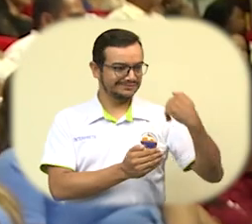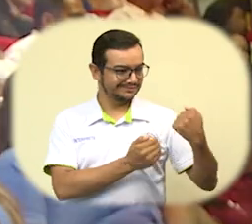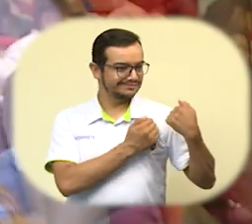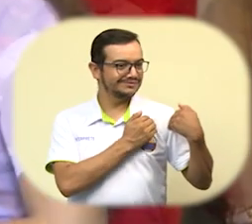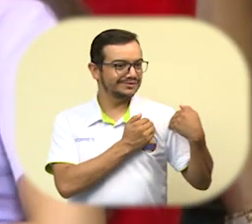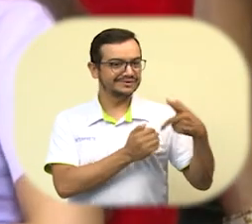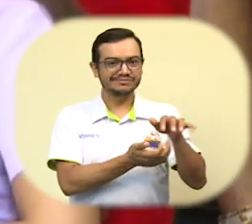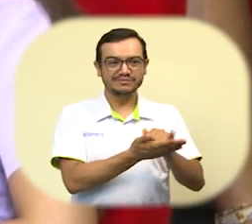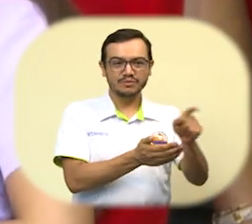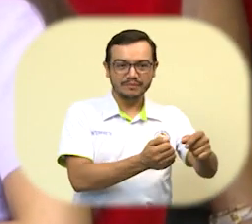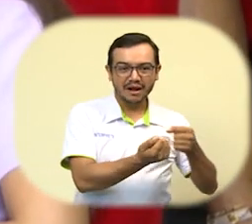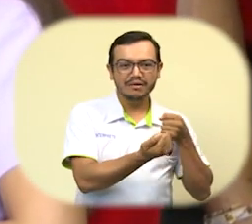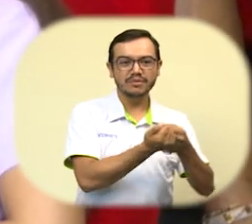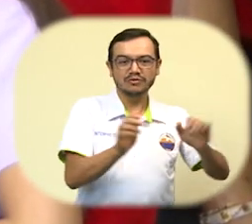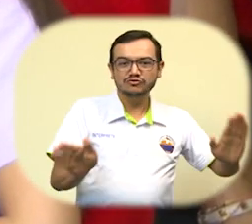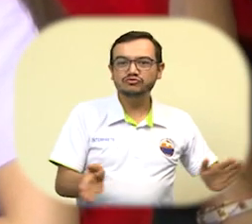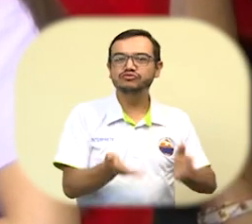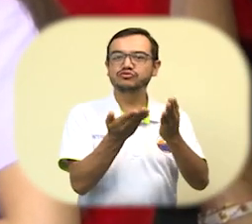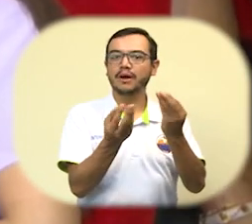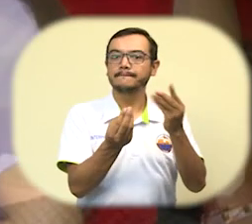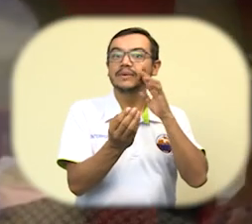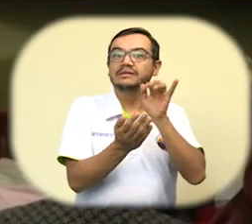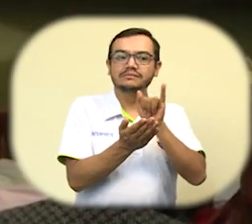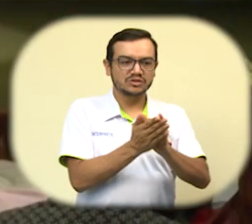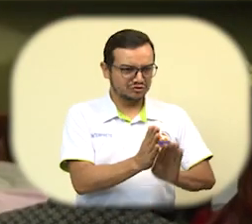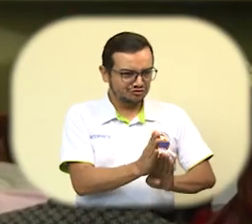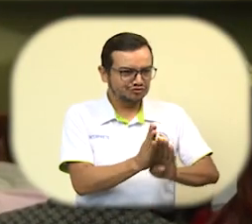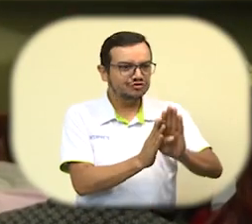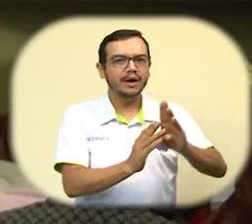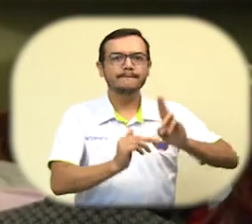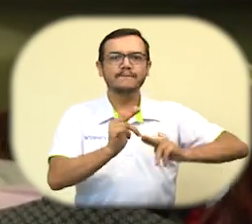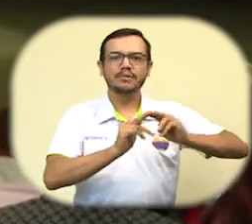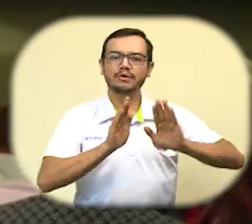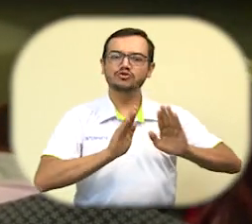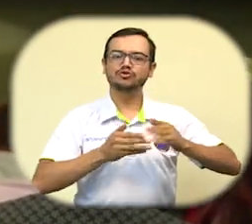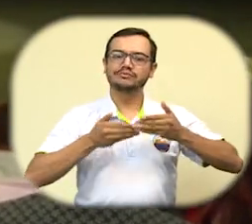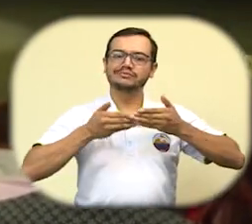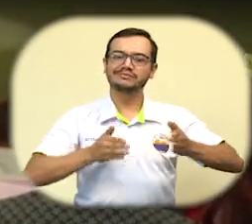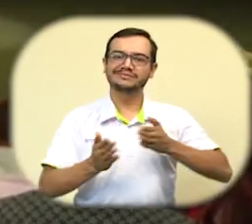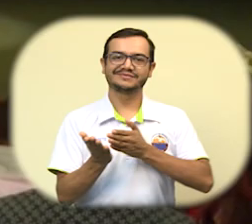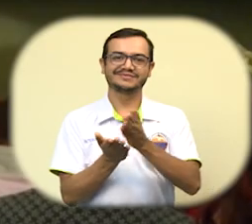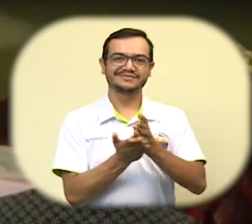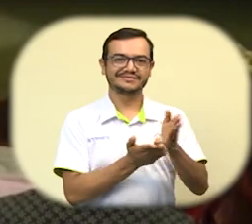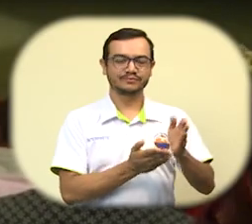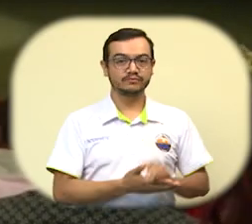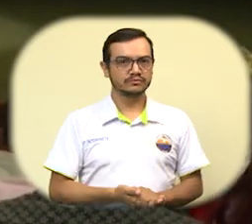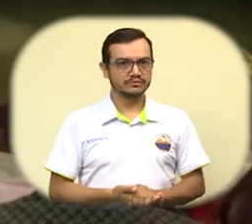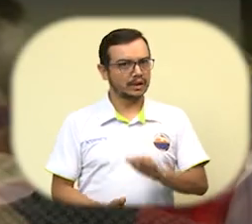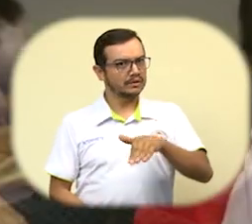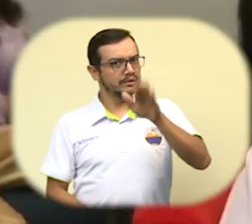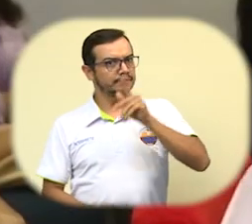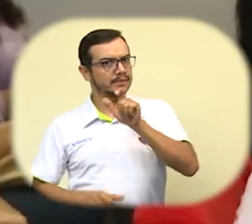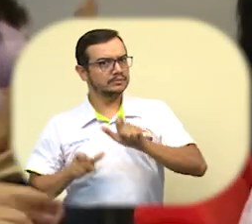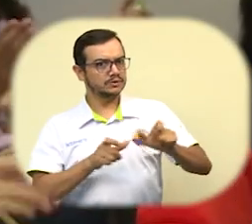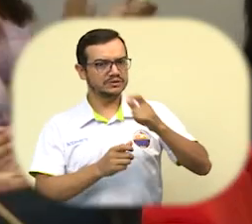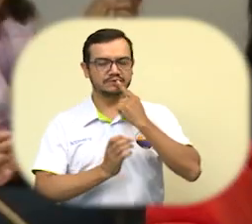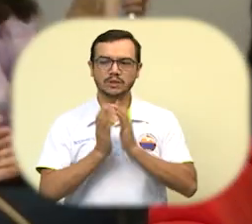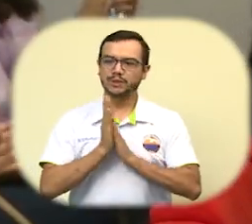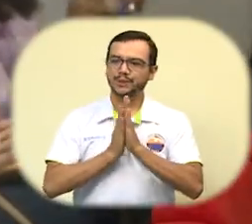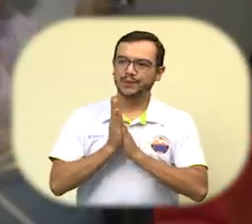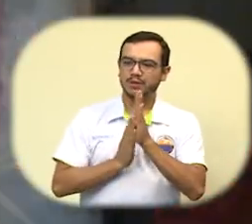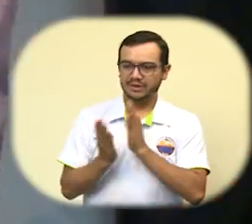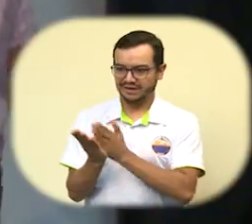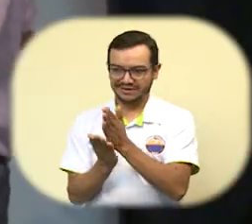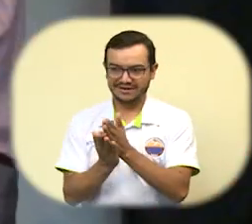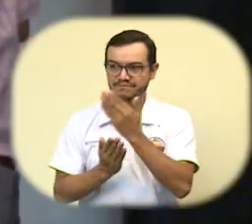responsabilidad el reto de sacar adelante esta dependencia con el fin de construir esta nueva oferta académica. La mayor parte de la gente se